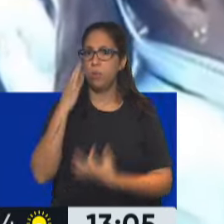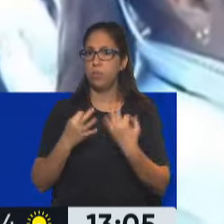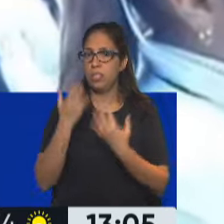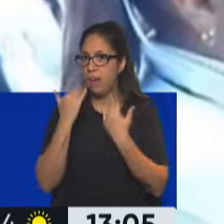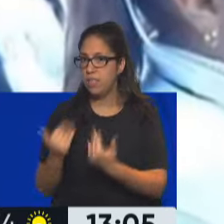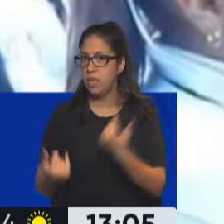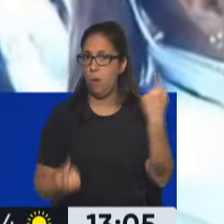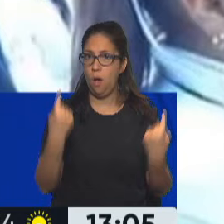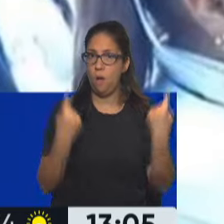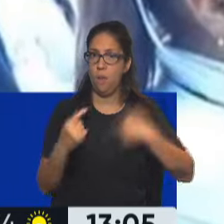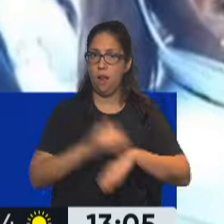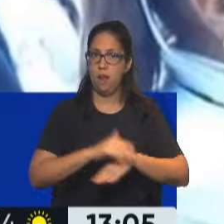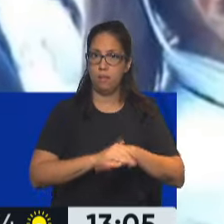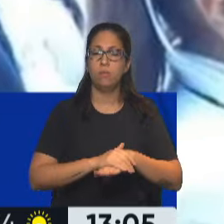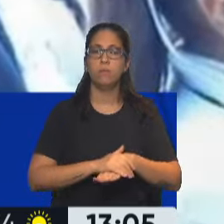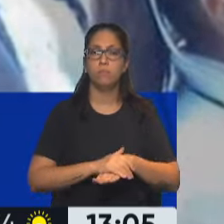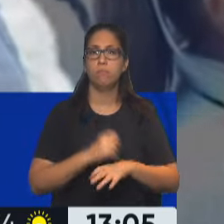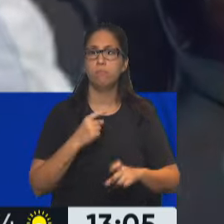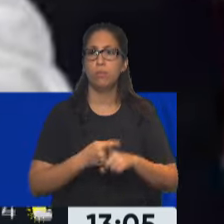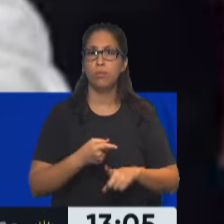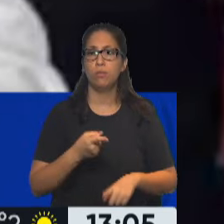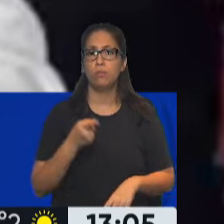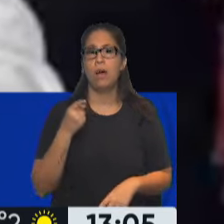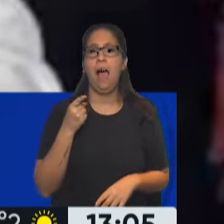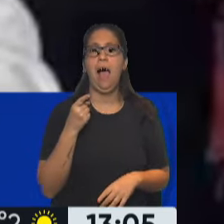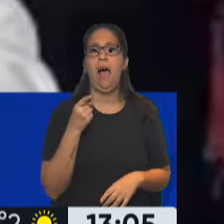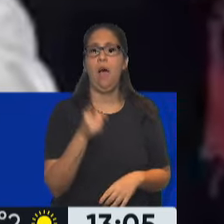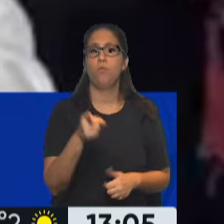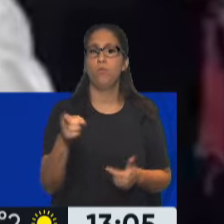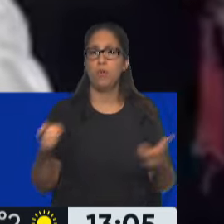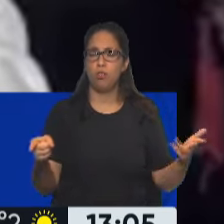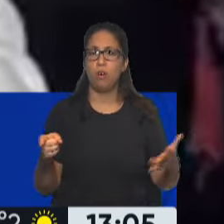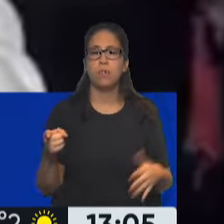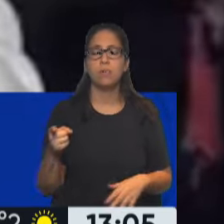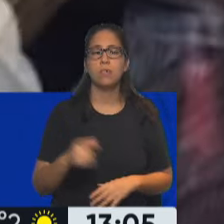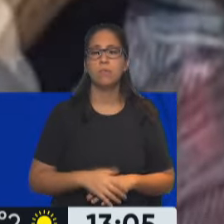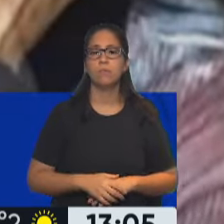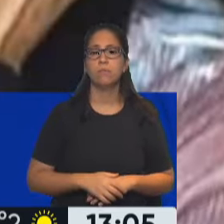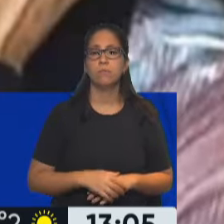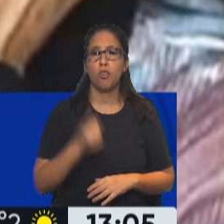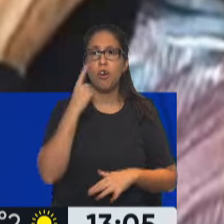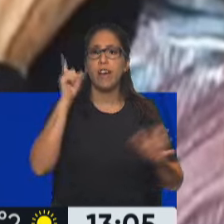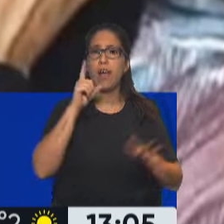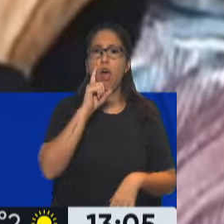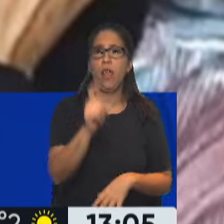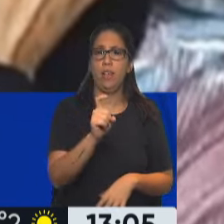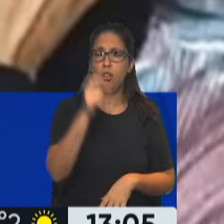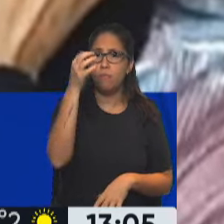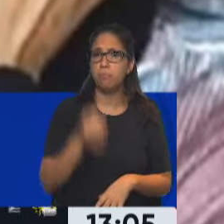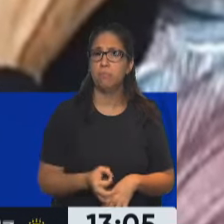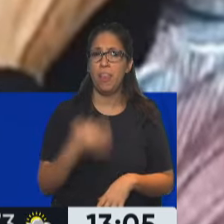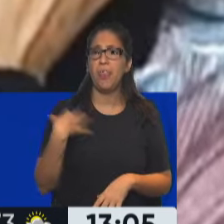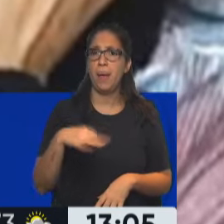de el delito que que En primer término creo que que fue cometido este entiendo que